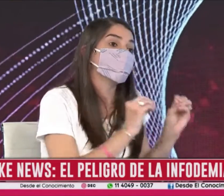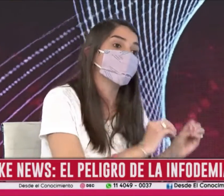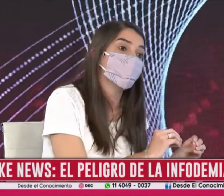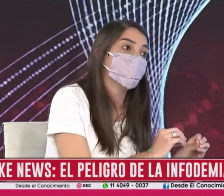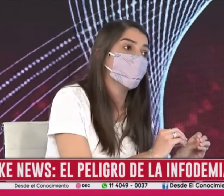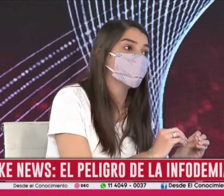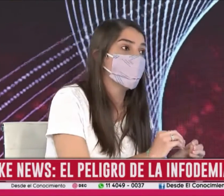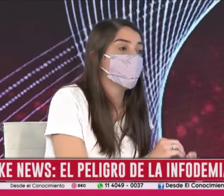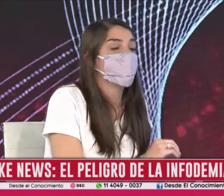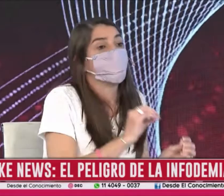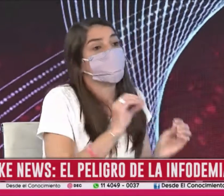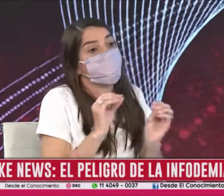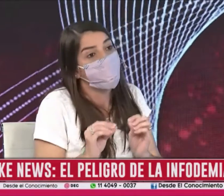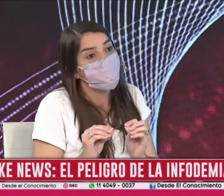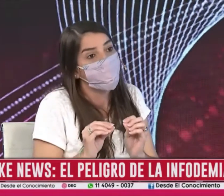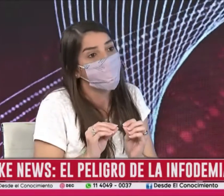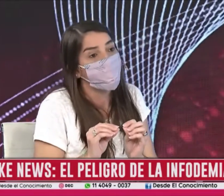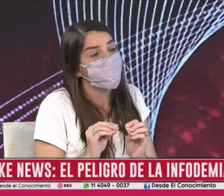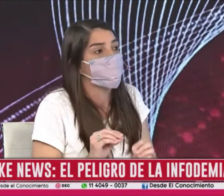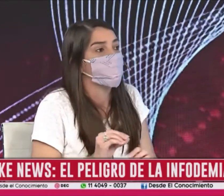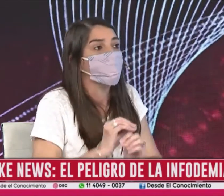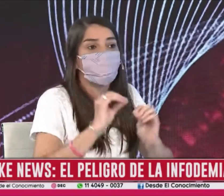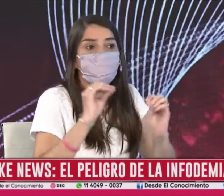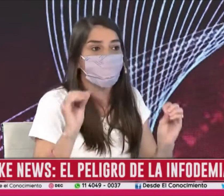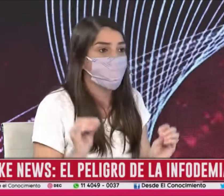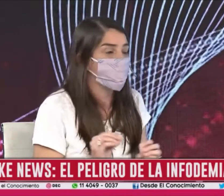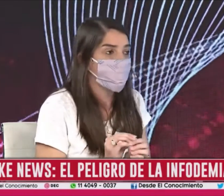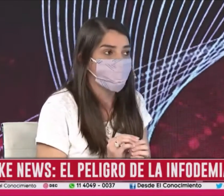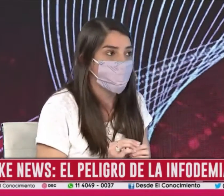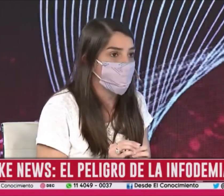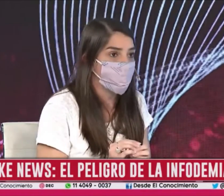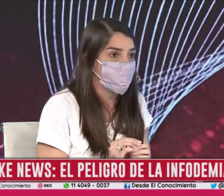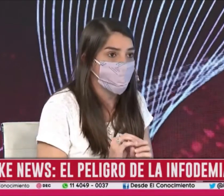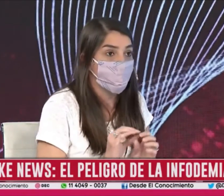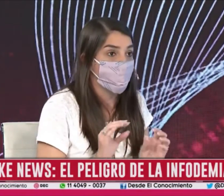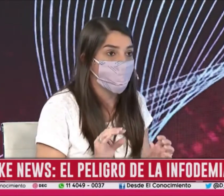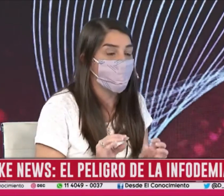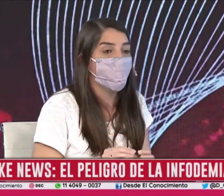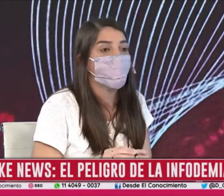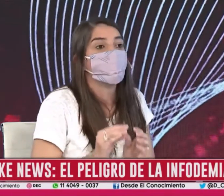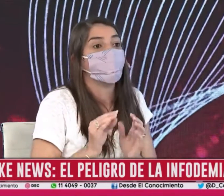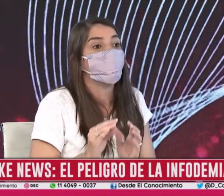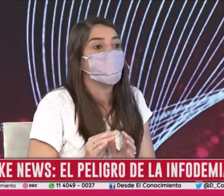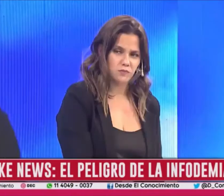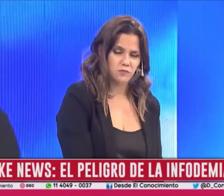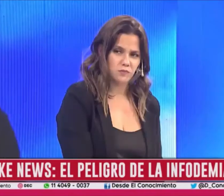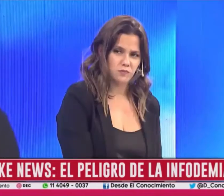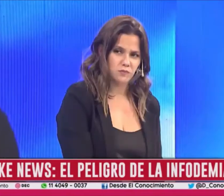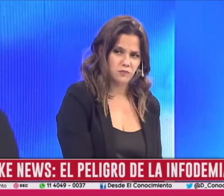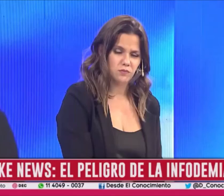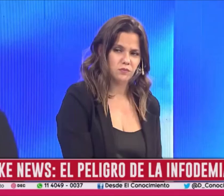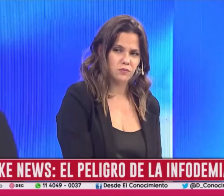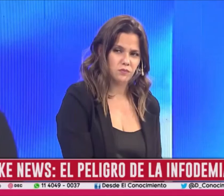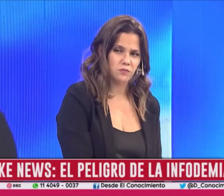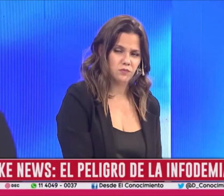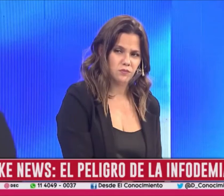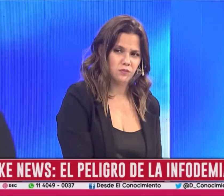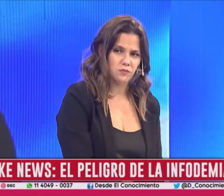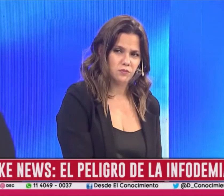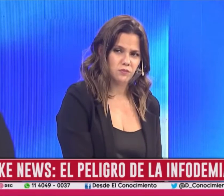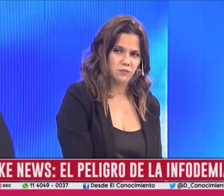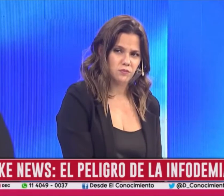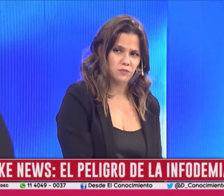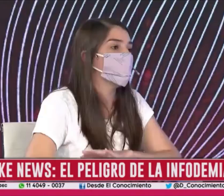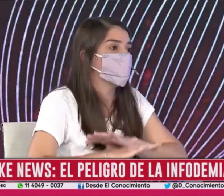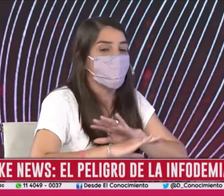con partecitas de virus, material genético de virus que no puede generar un virus entero, no es la idea, o el virus muerto, inactivo.